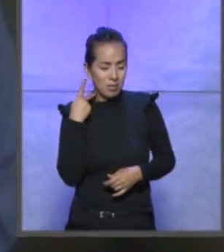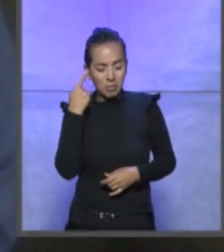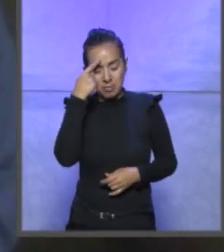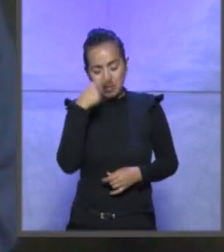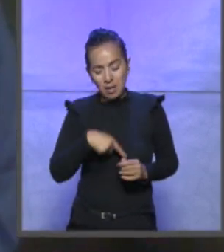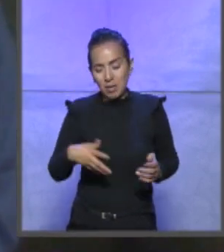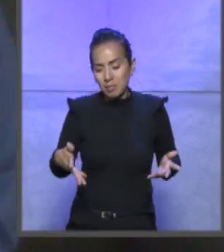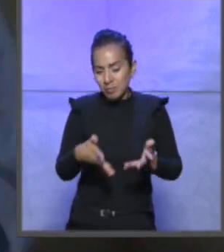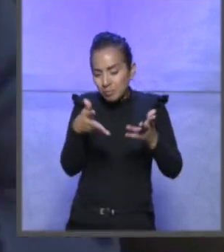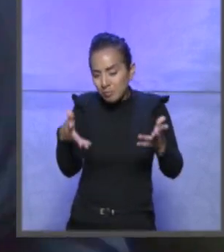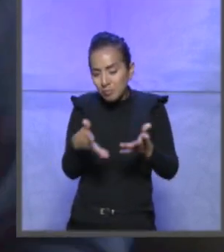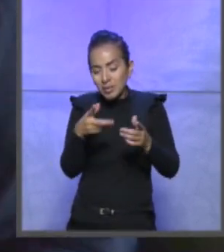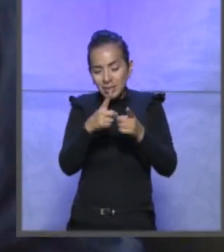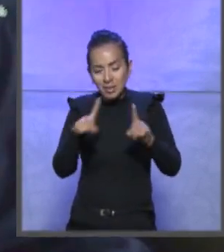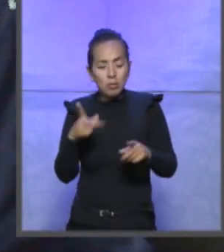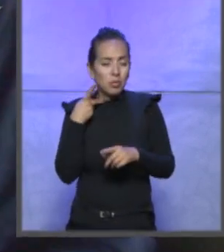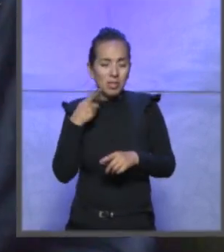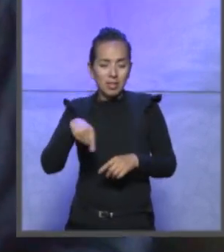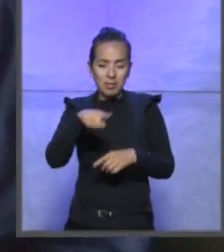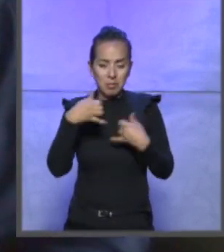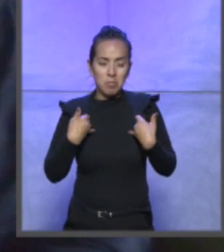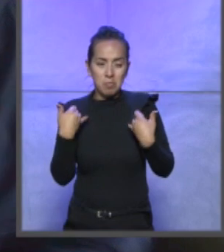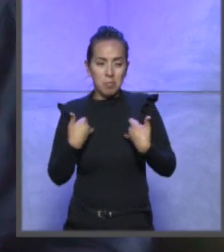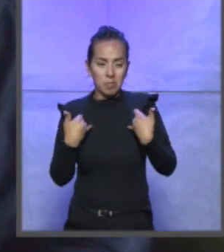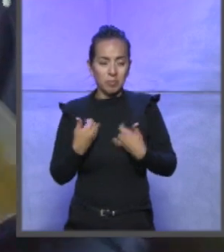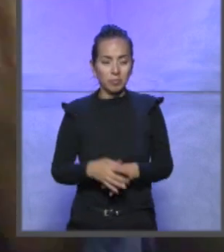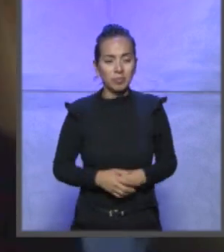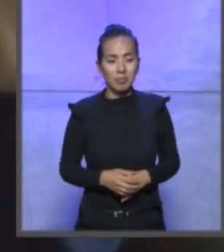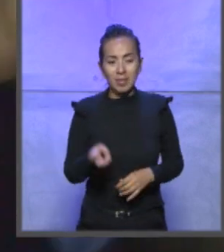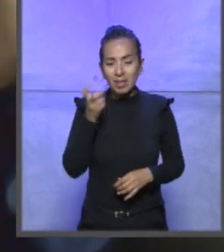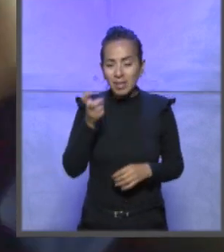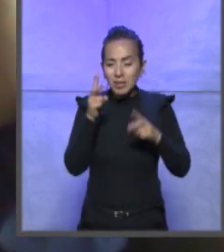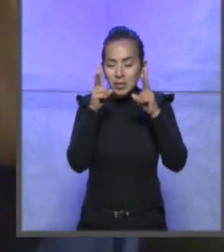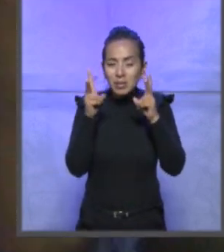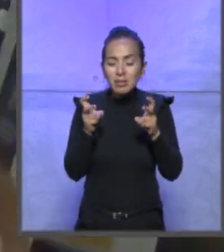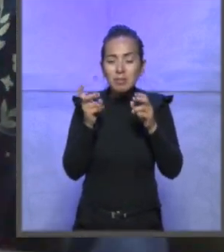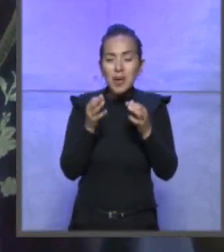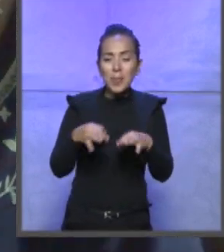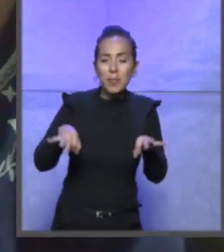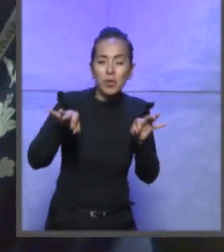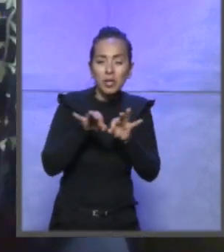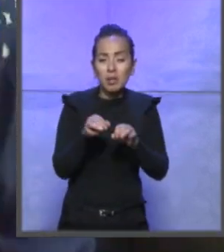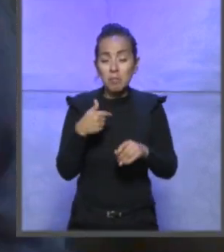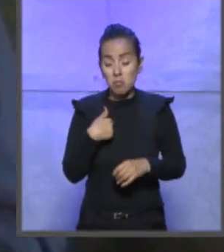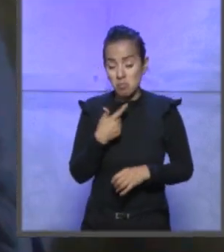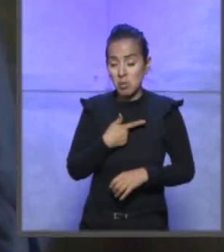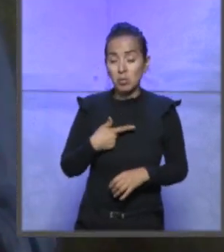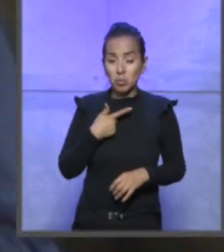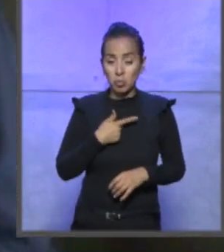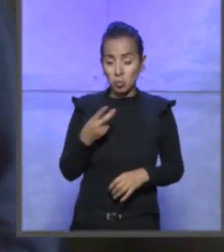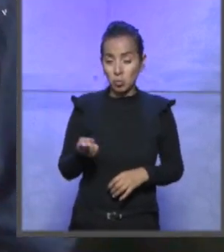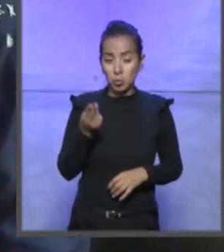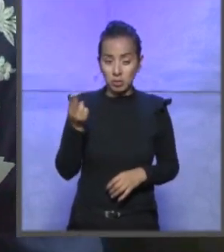del desarrollo político de las juventudes. Este es un tema fundamental y me da mucho gusto